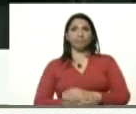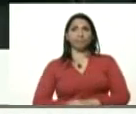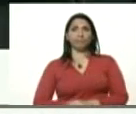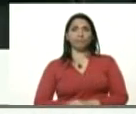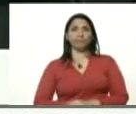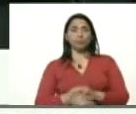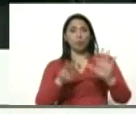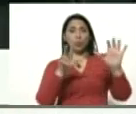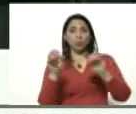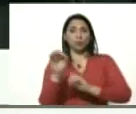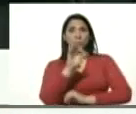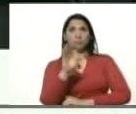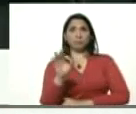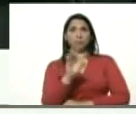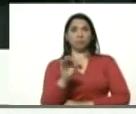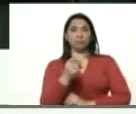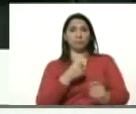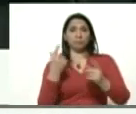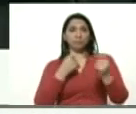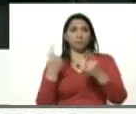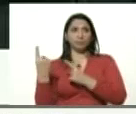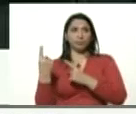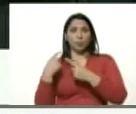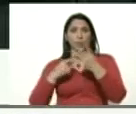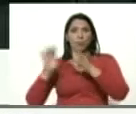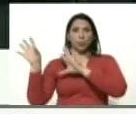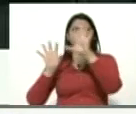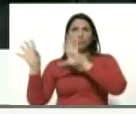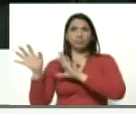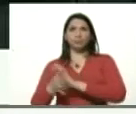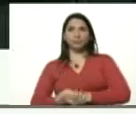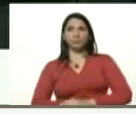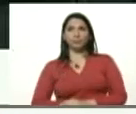El 80% importado.